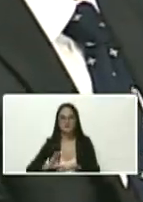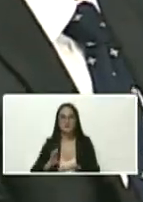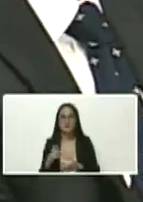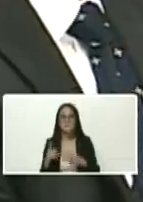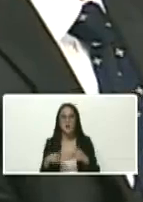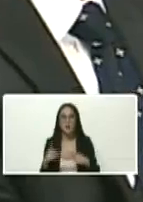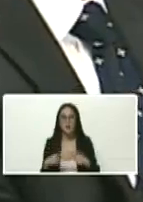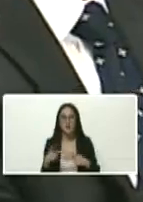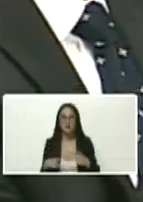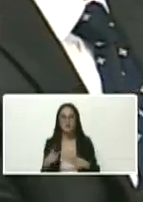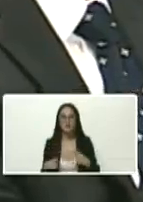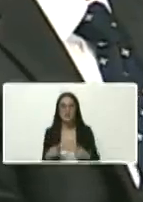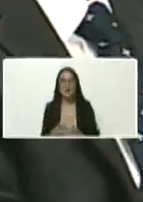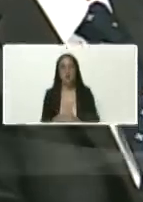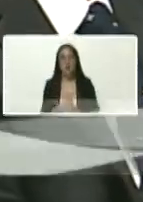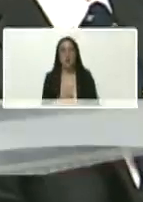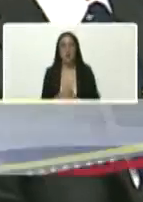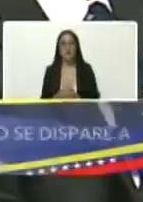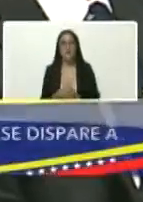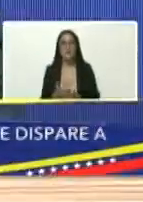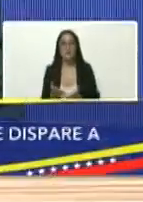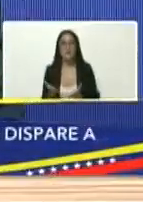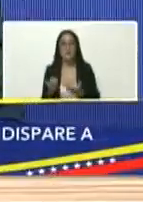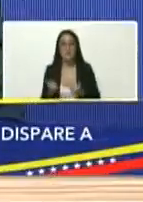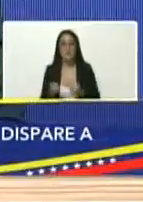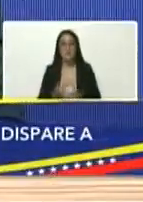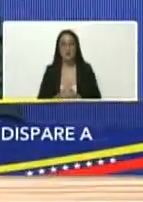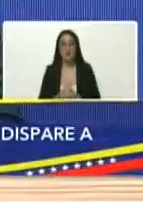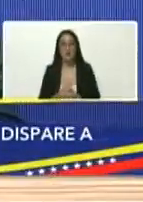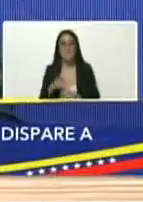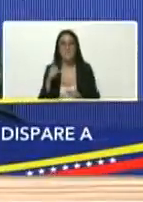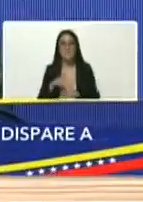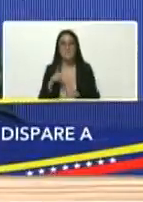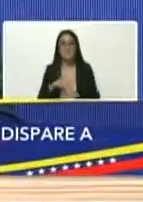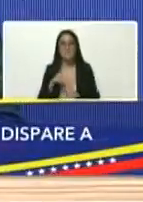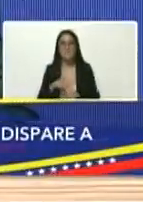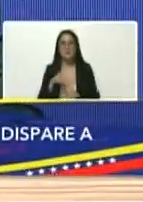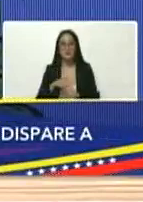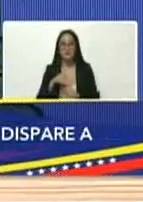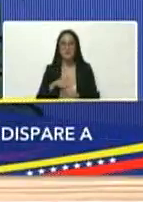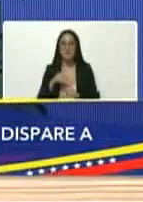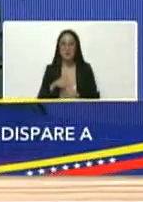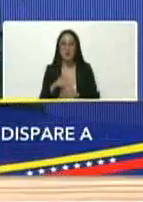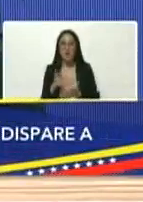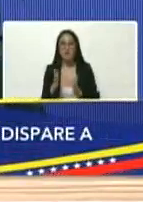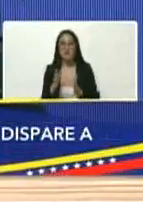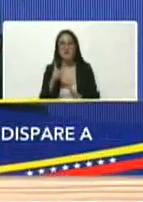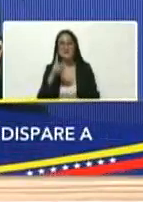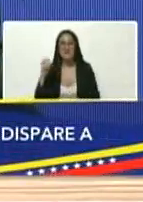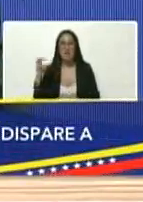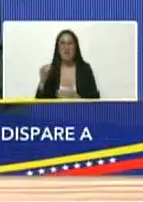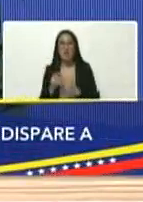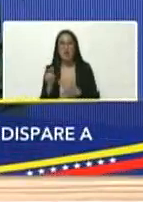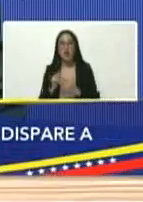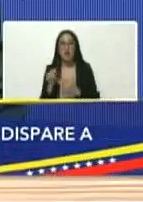producción, de oferta, de demanda, que el petróleo que tiene que estar alrededor de 100 dólares el